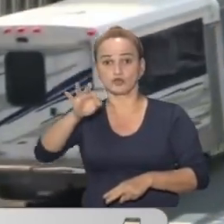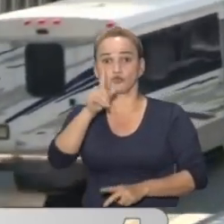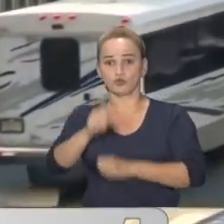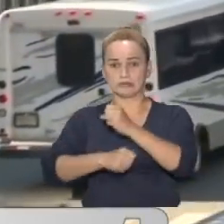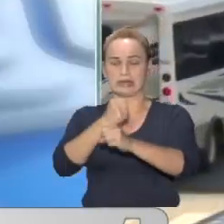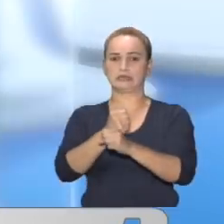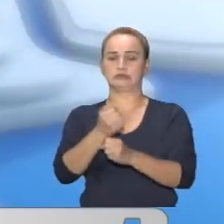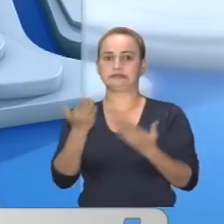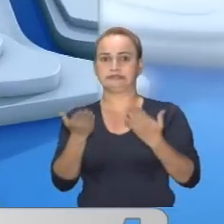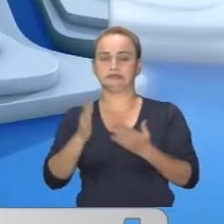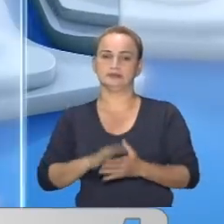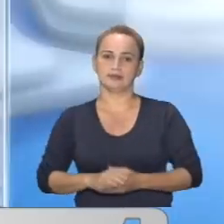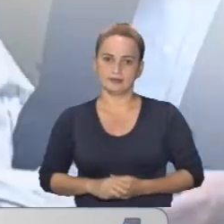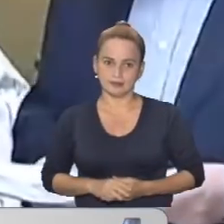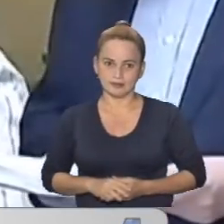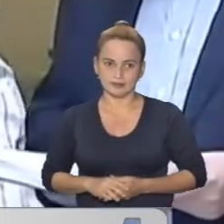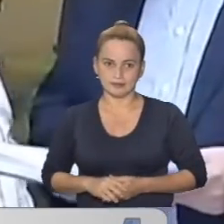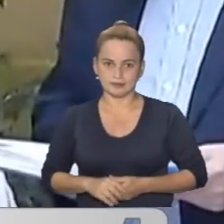año.